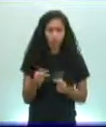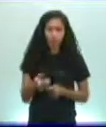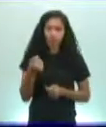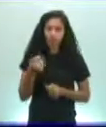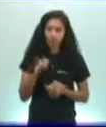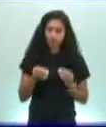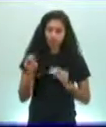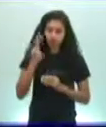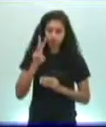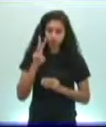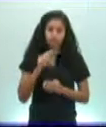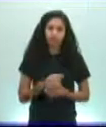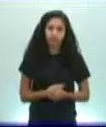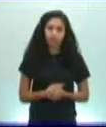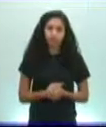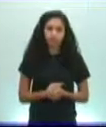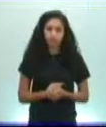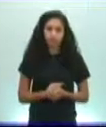la 3.